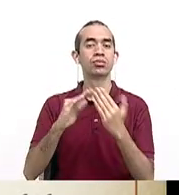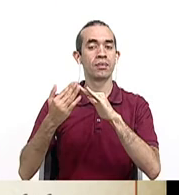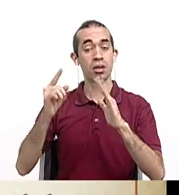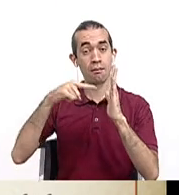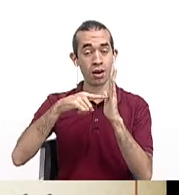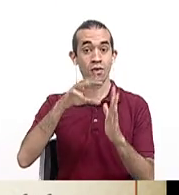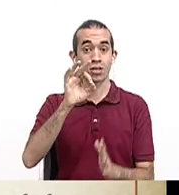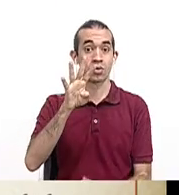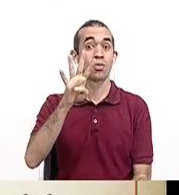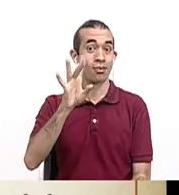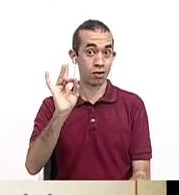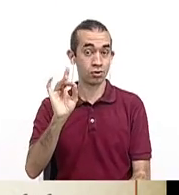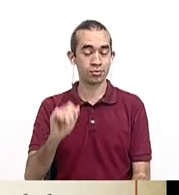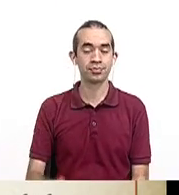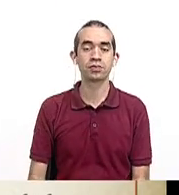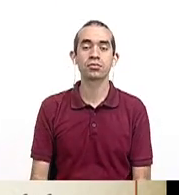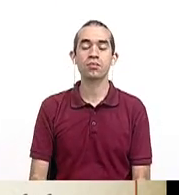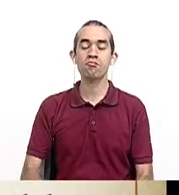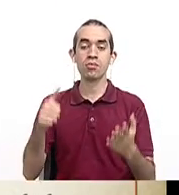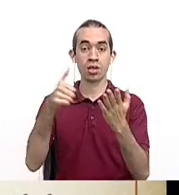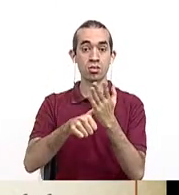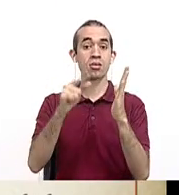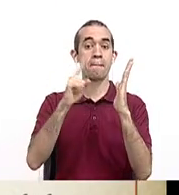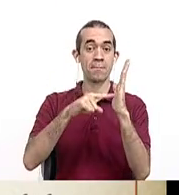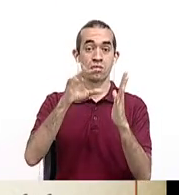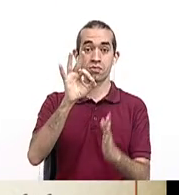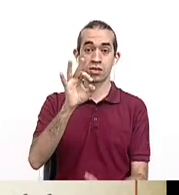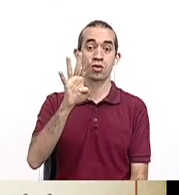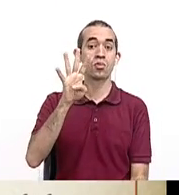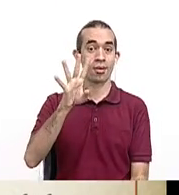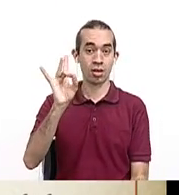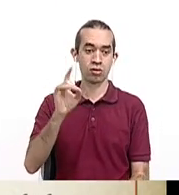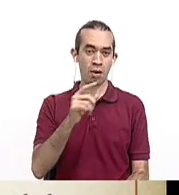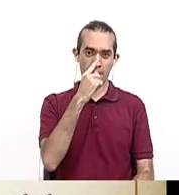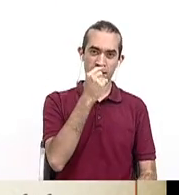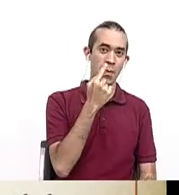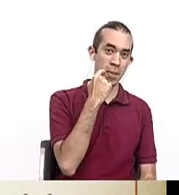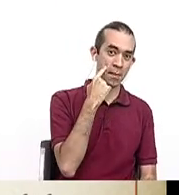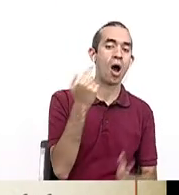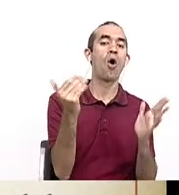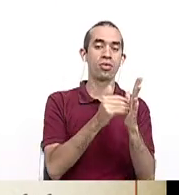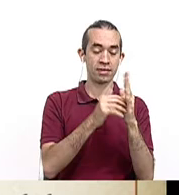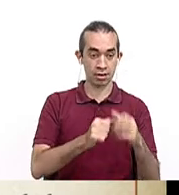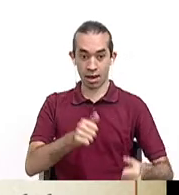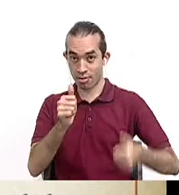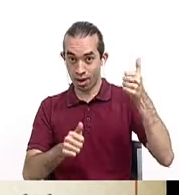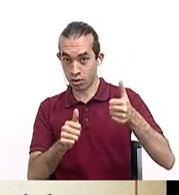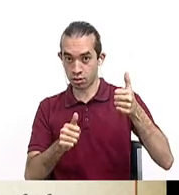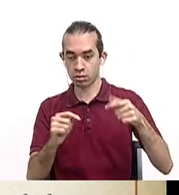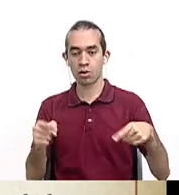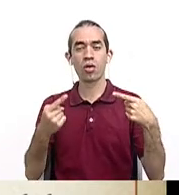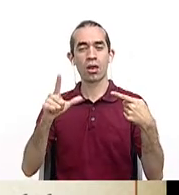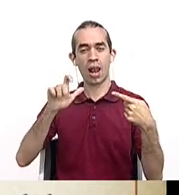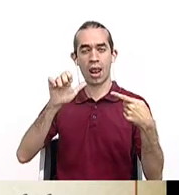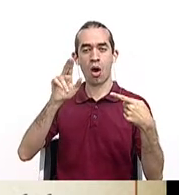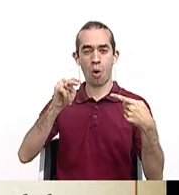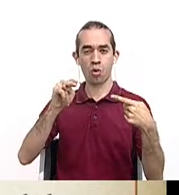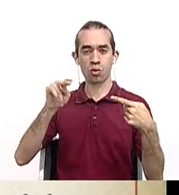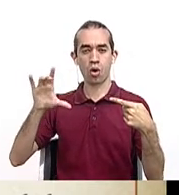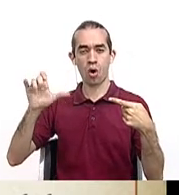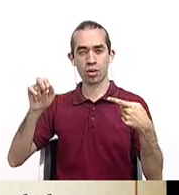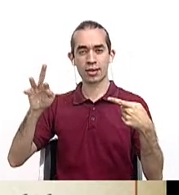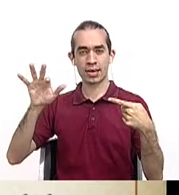1948 calderón volvería a ser candidato en esta ocasión se enfrentaría ya no al león cortés sino